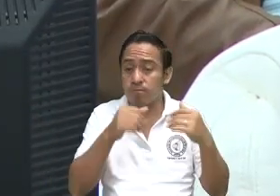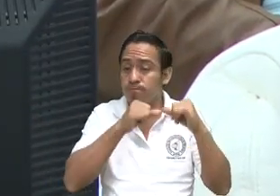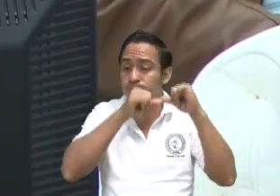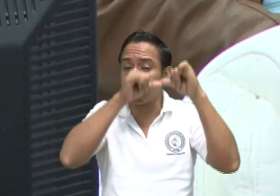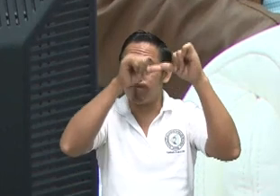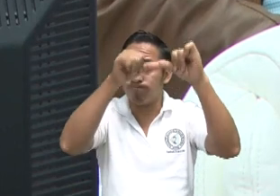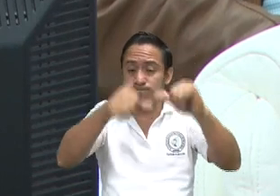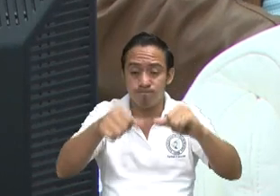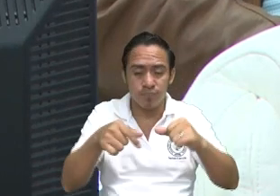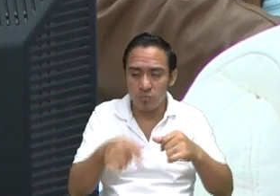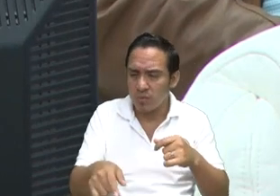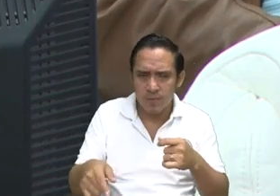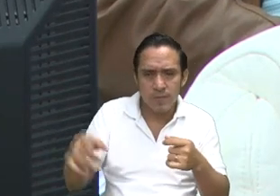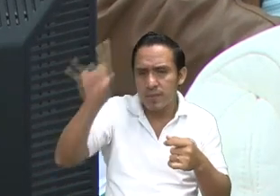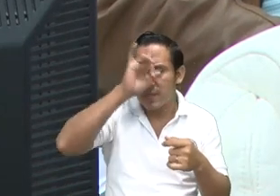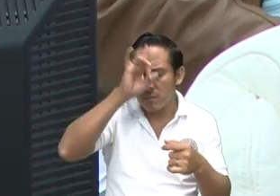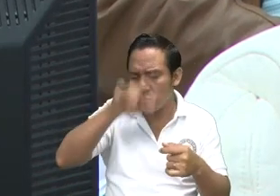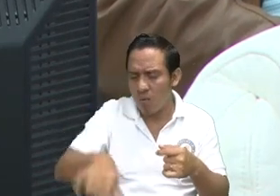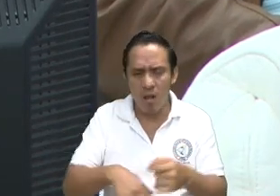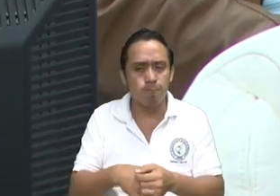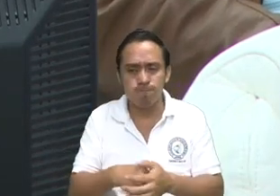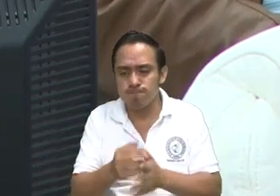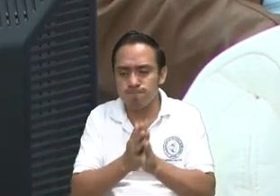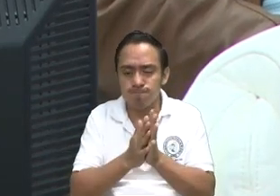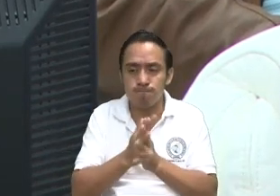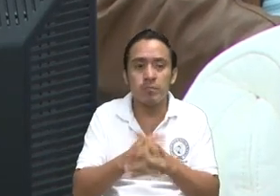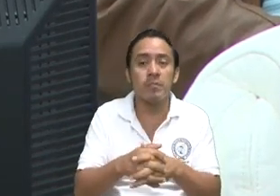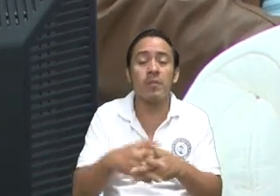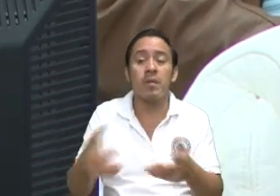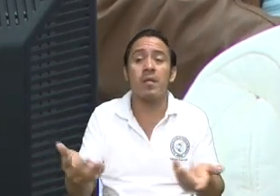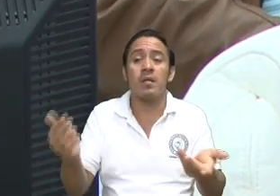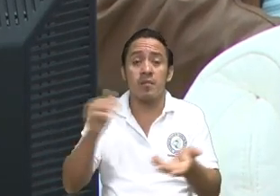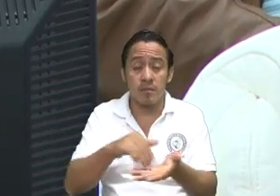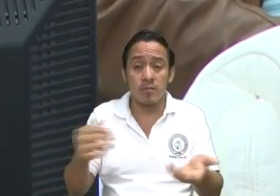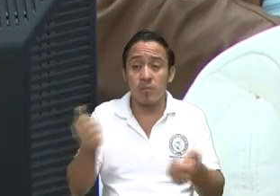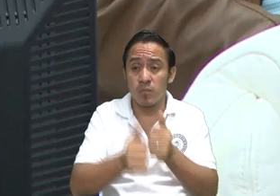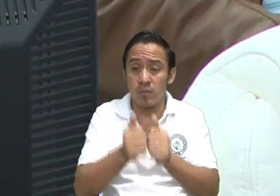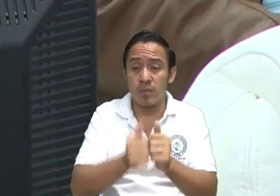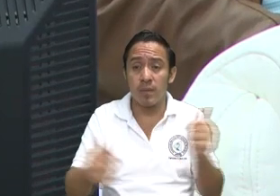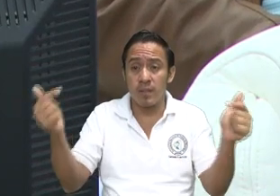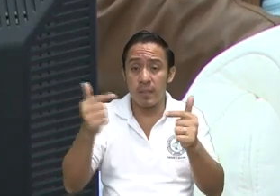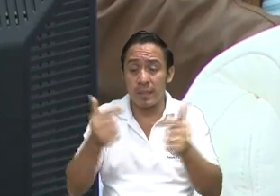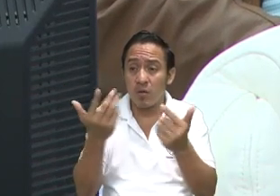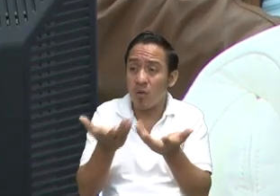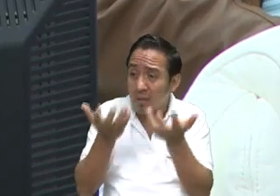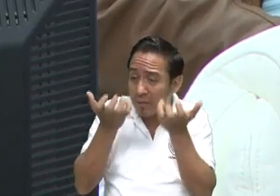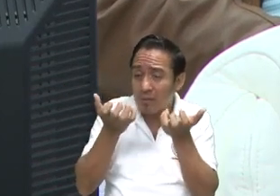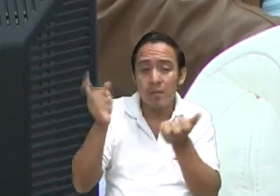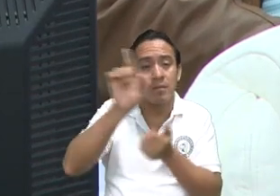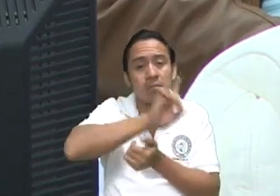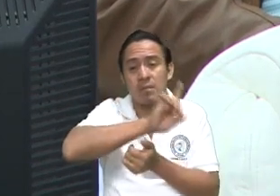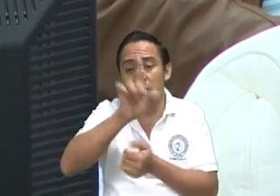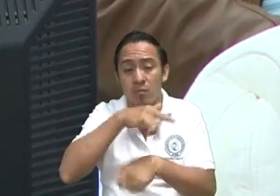demonios atizando el fuego de la muerte hasta convertirnos en víctimas de una guerra que no queríamos, que